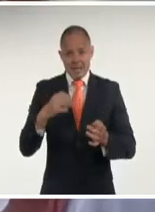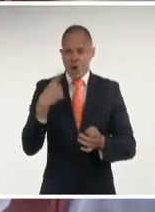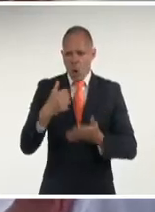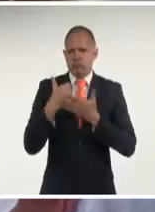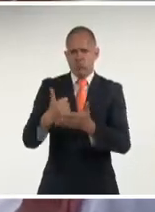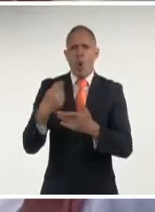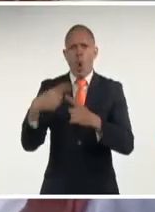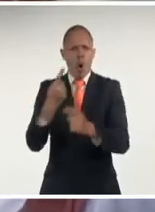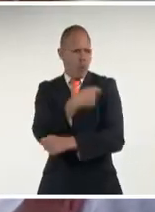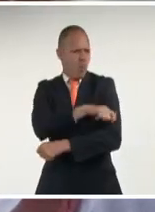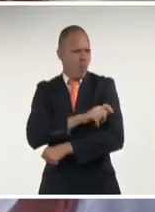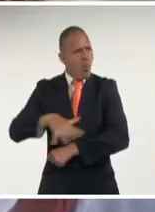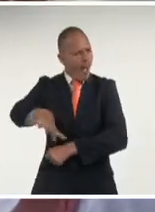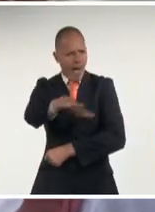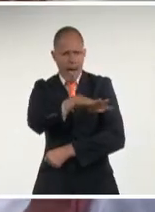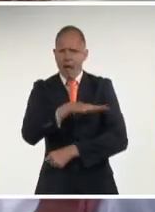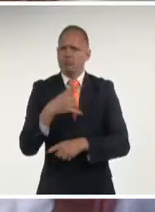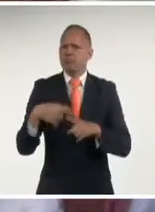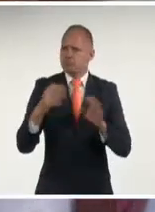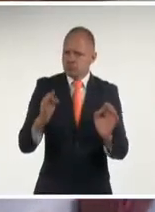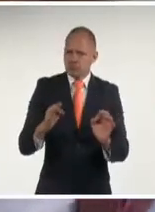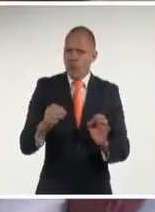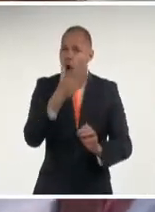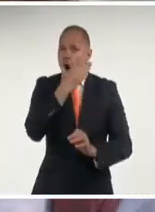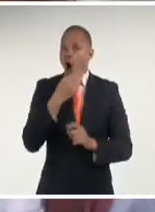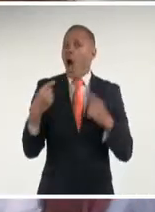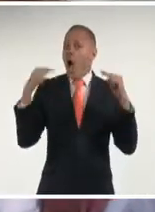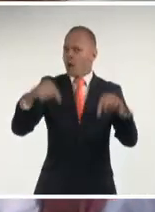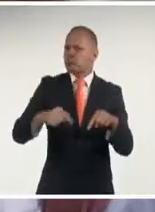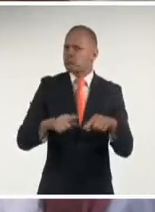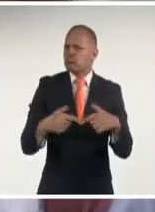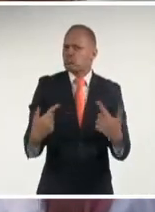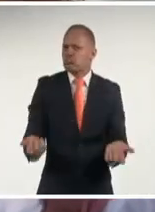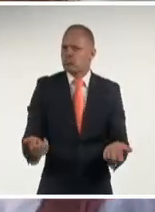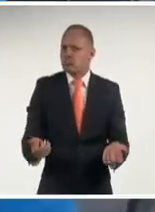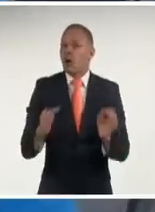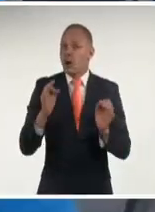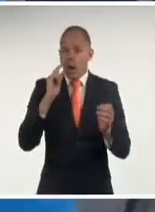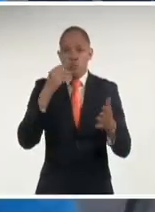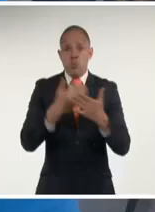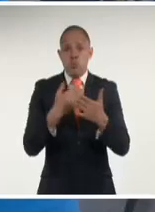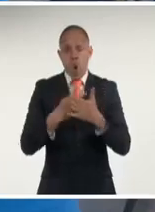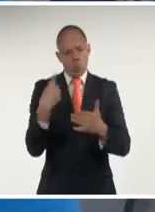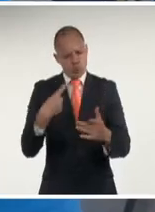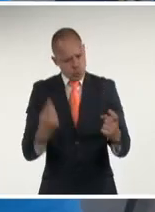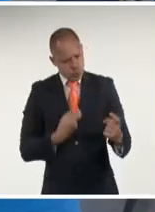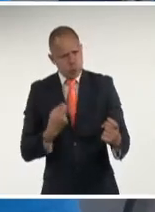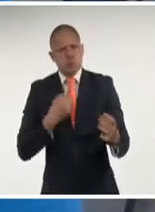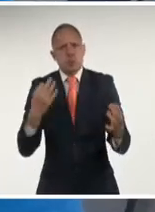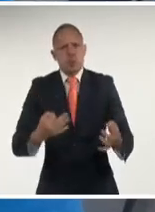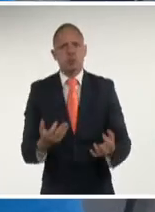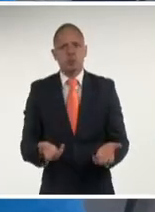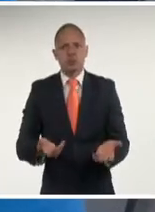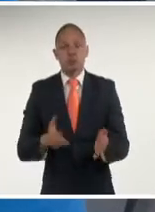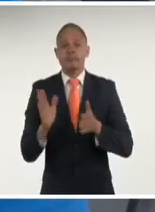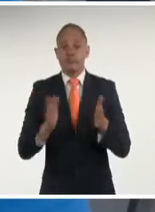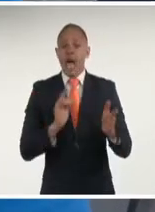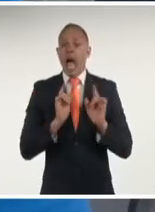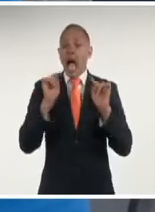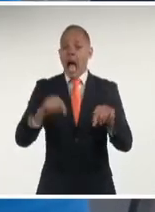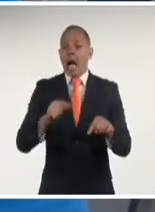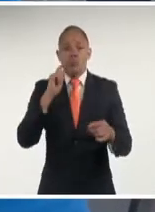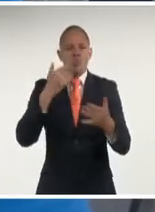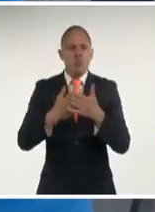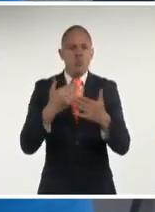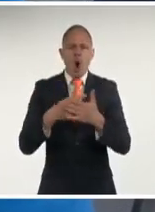a todo el pueblo guantanamero y decir que los jóvenes estamos presentes en esta lucha. Para acompañar este acto de reafirmación